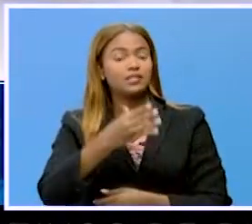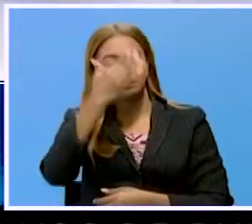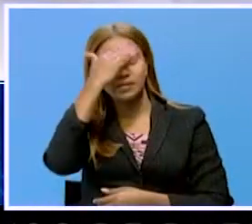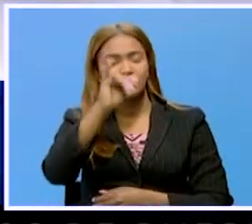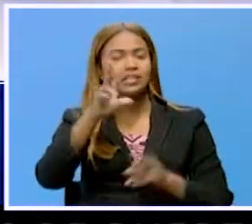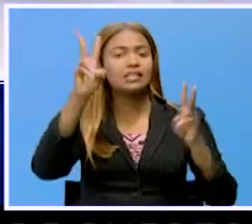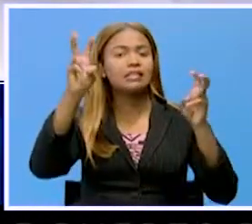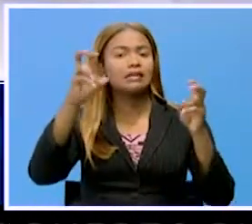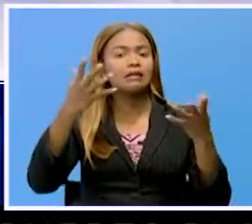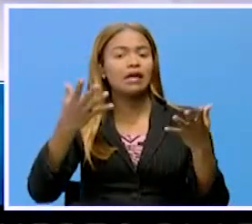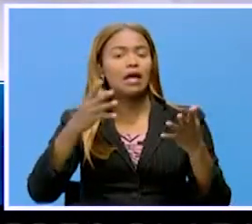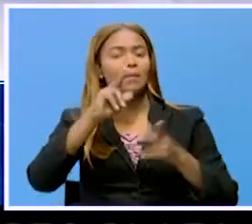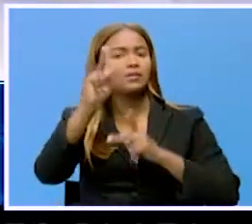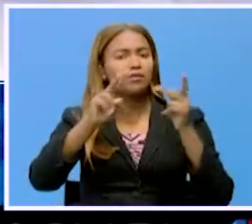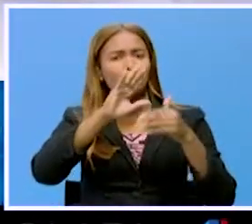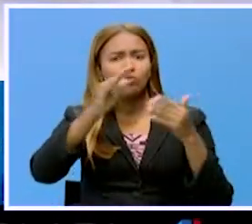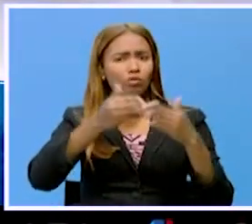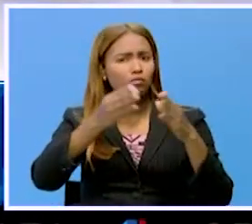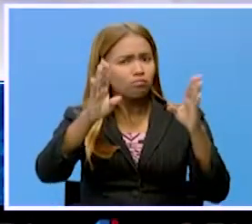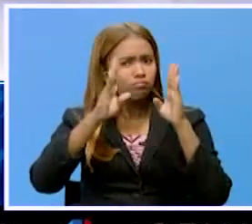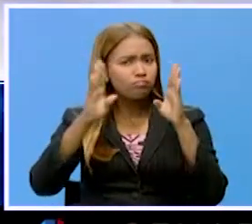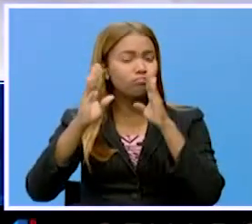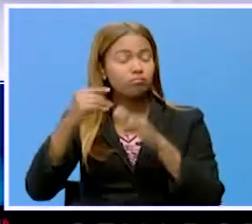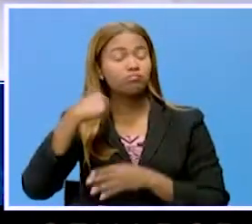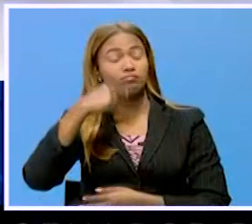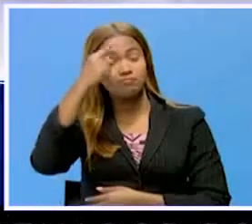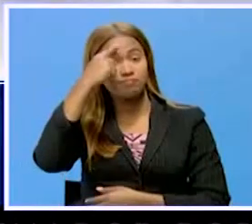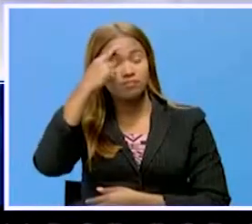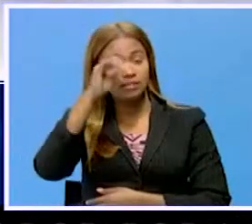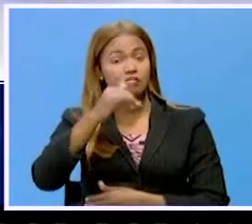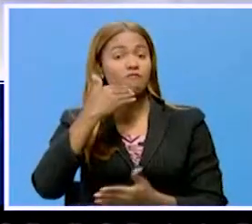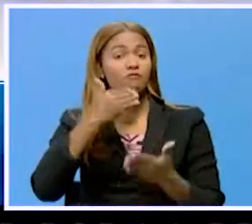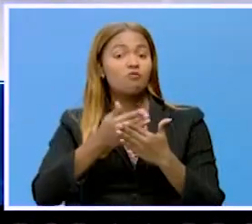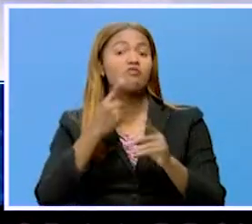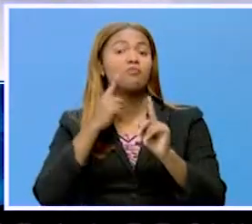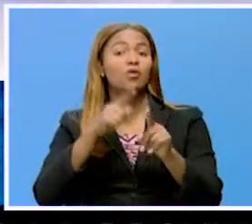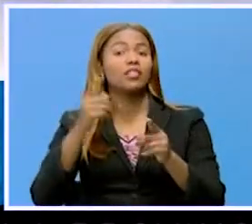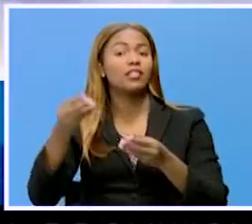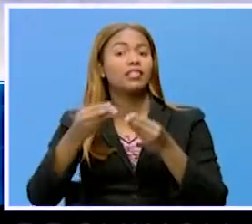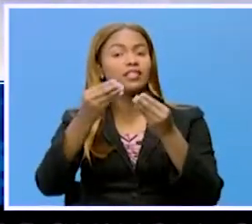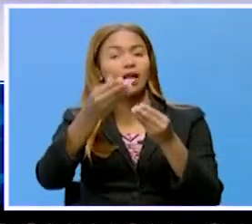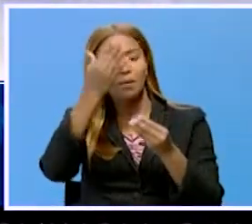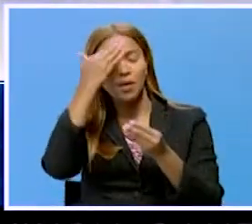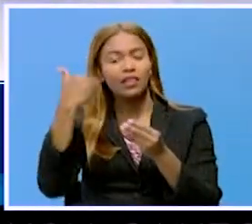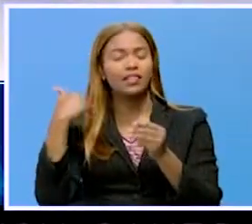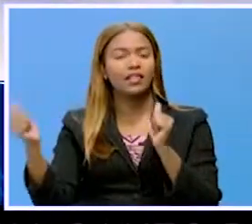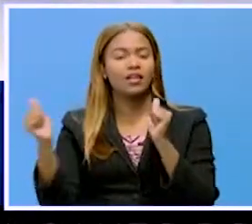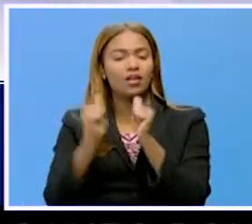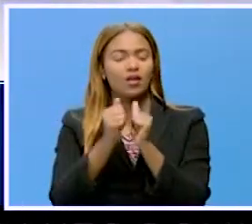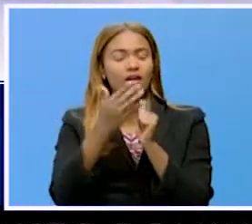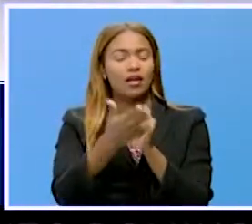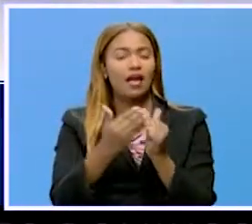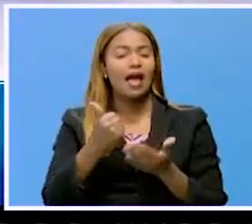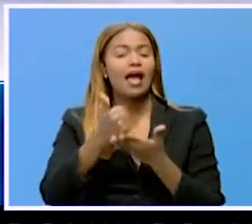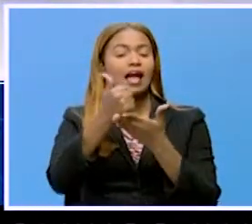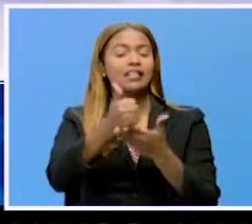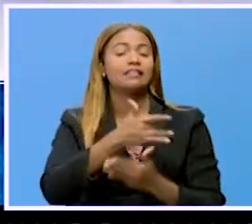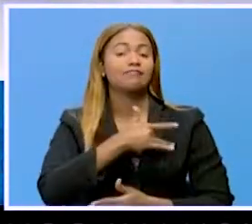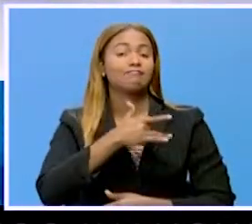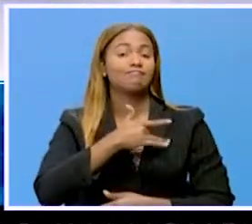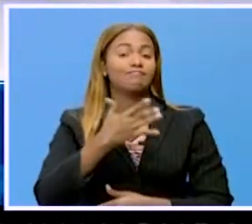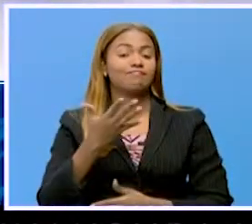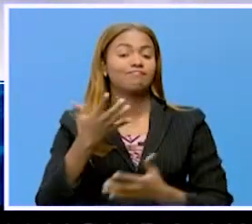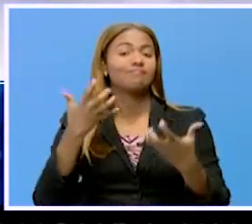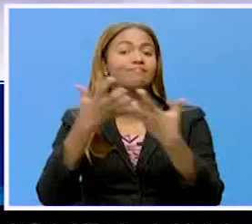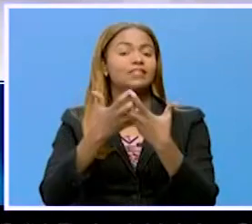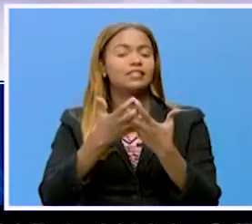estos temas concitan la atención de toda la ciudadanía y creo que es válido la respuesta que le das porque traes consigo aliento y conformación